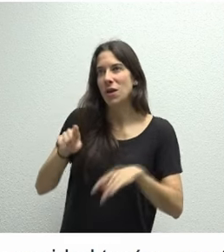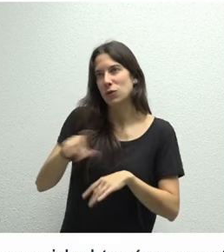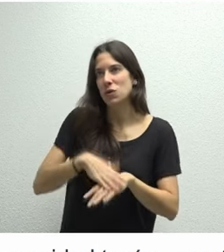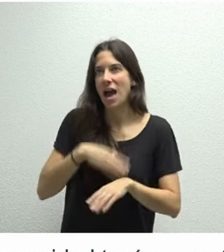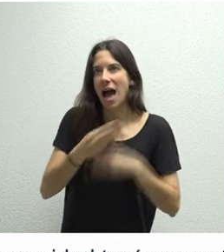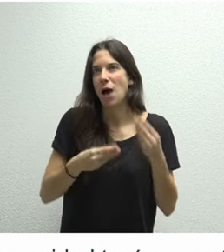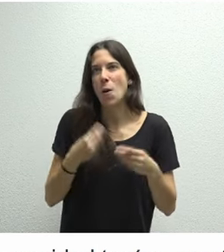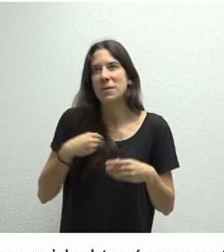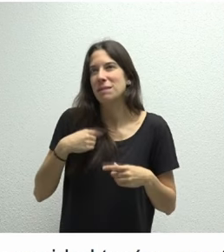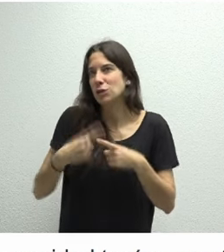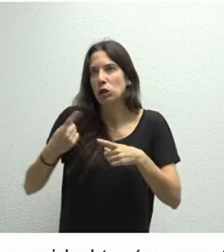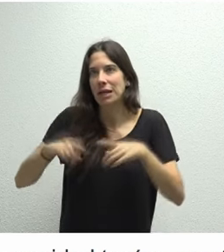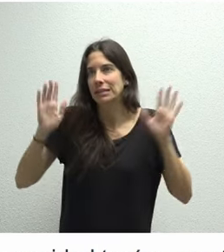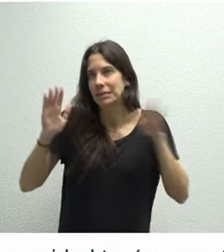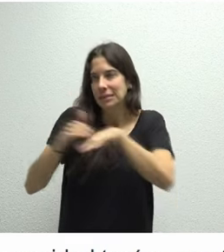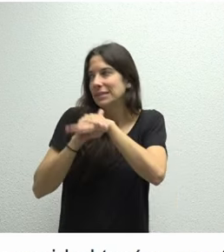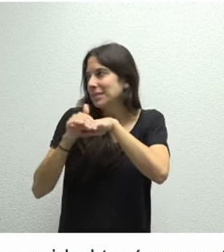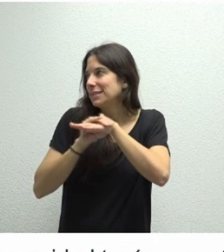cosas